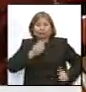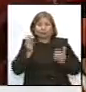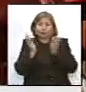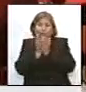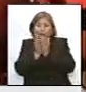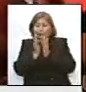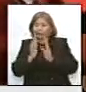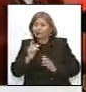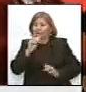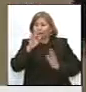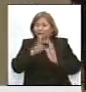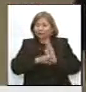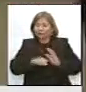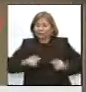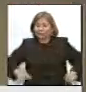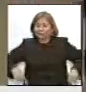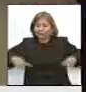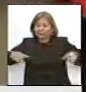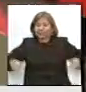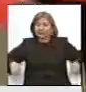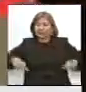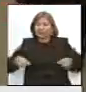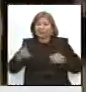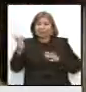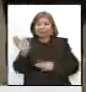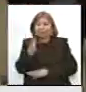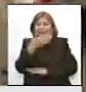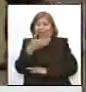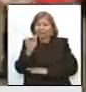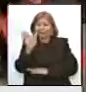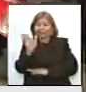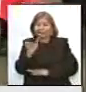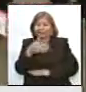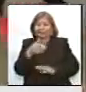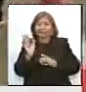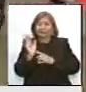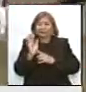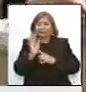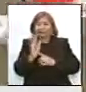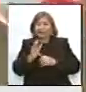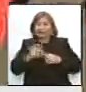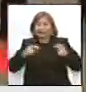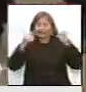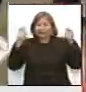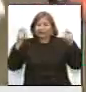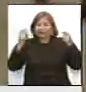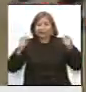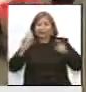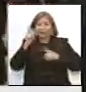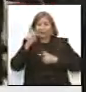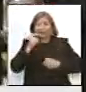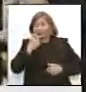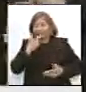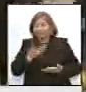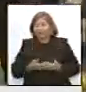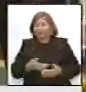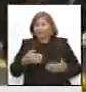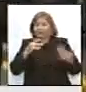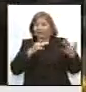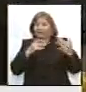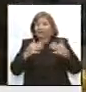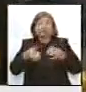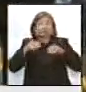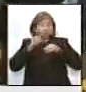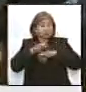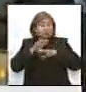y hasta un menor en silla de ruedas, portando el pabellón nacional, símbolo de la gesta heroica de la Batalla de Arica. La procesión